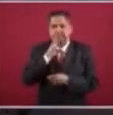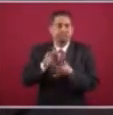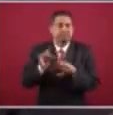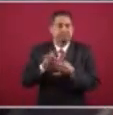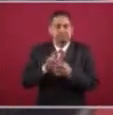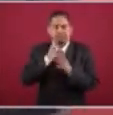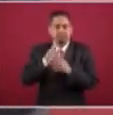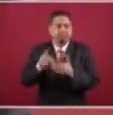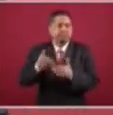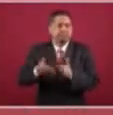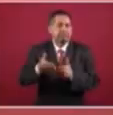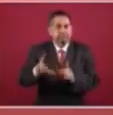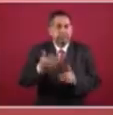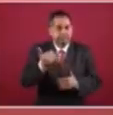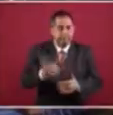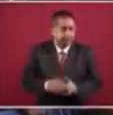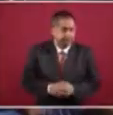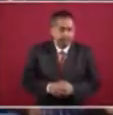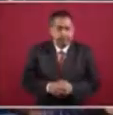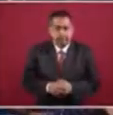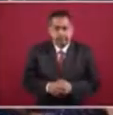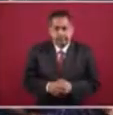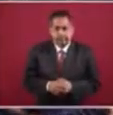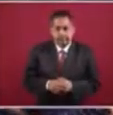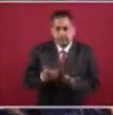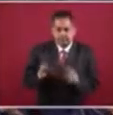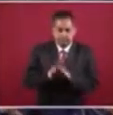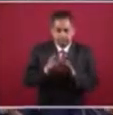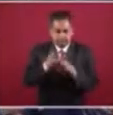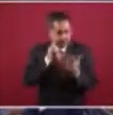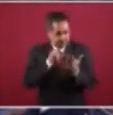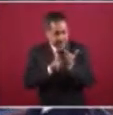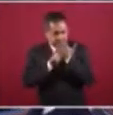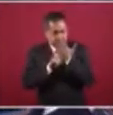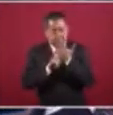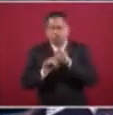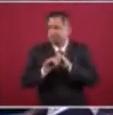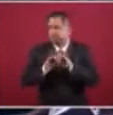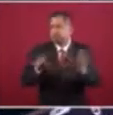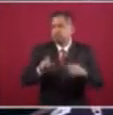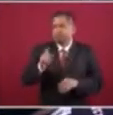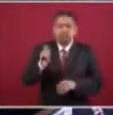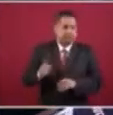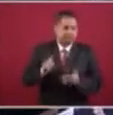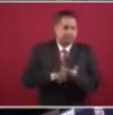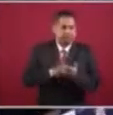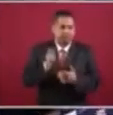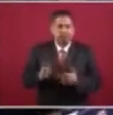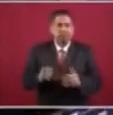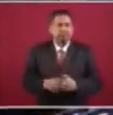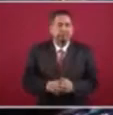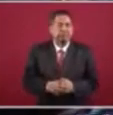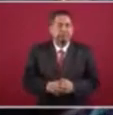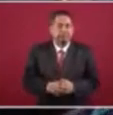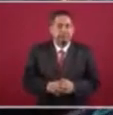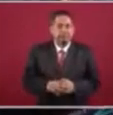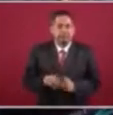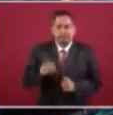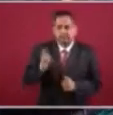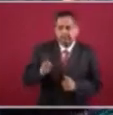resultados y va a quedar de manifiesto que no se